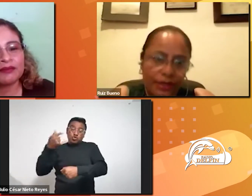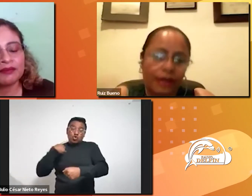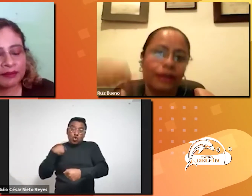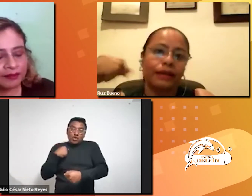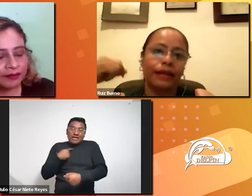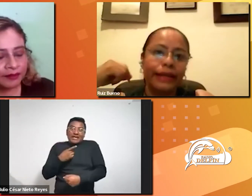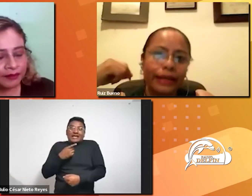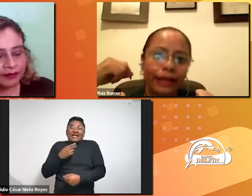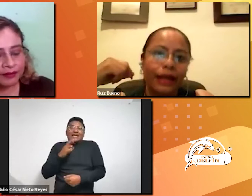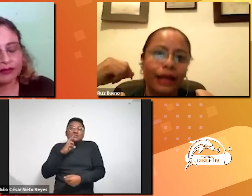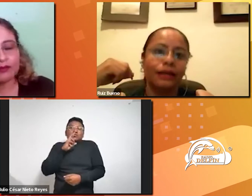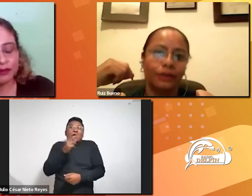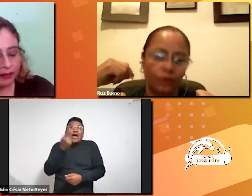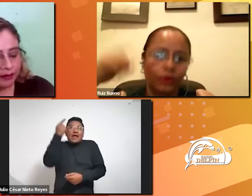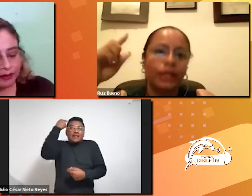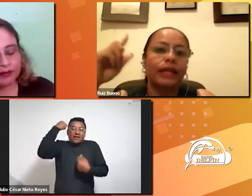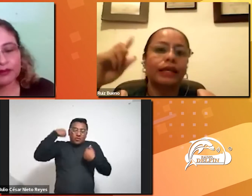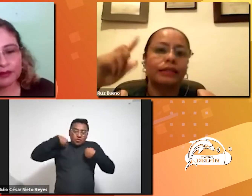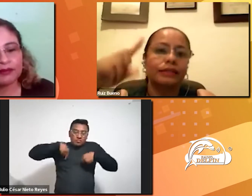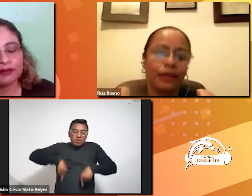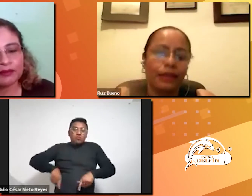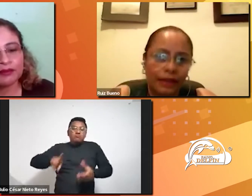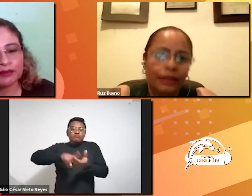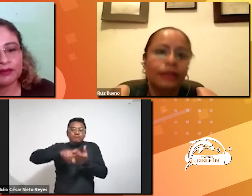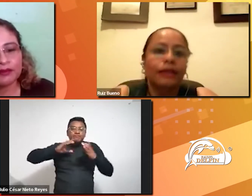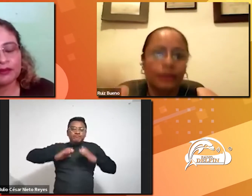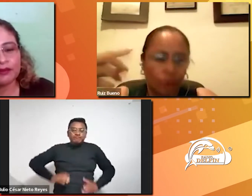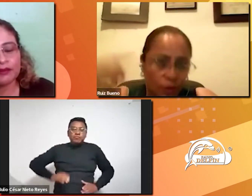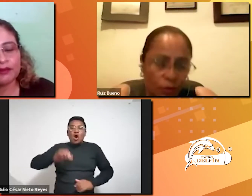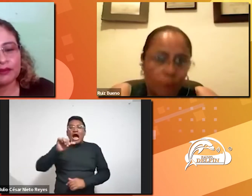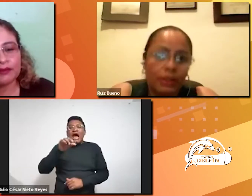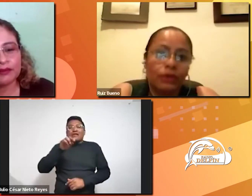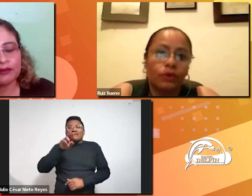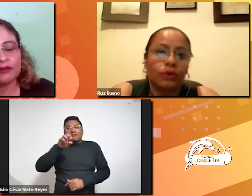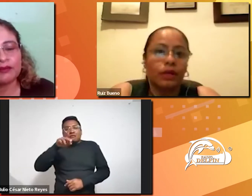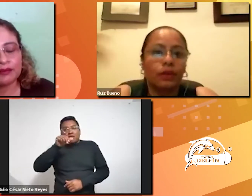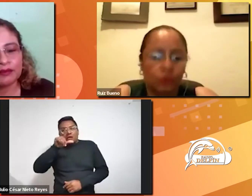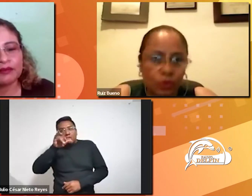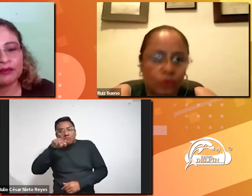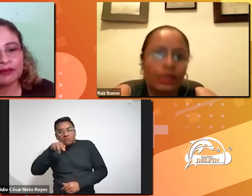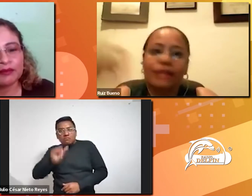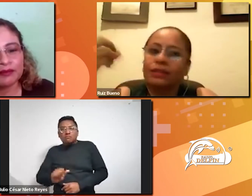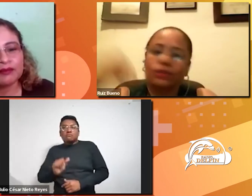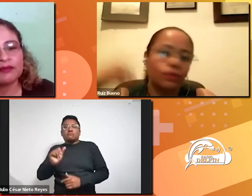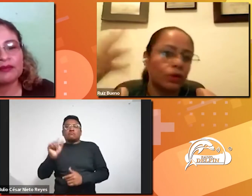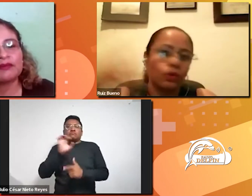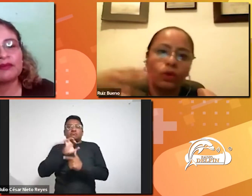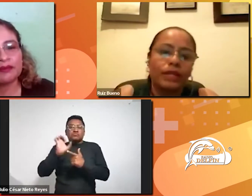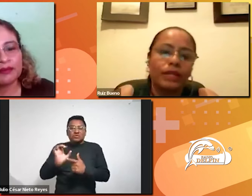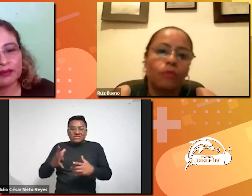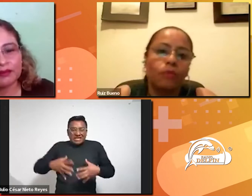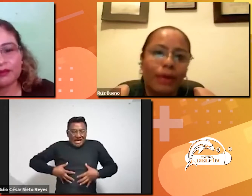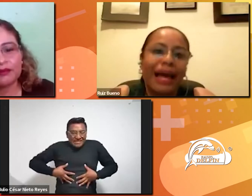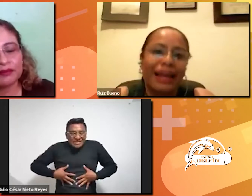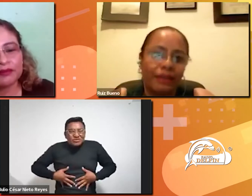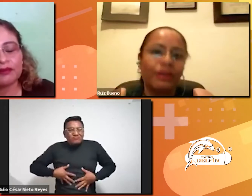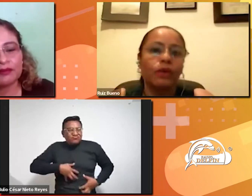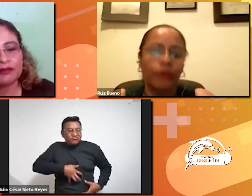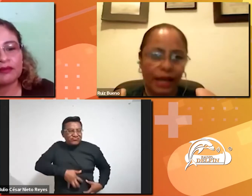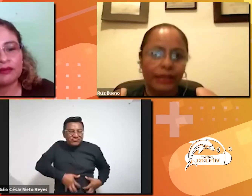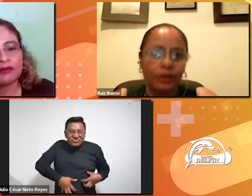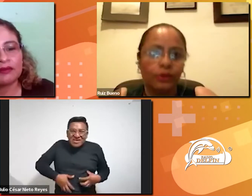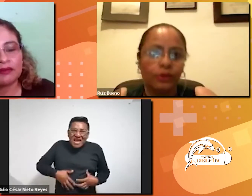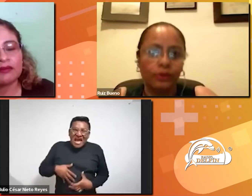la descarga adrenalínica, ¿no? Todo el movimiento, los jugos gástricos y bueno, todo lo que se mueve a